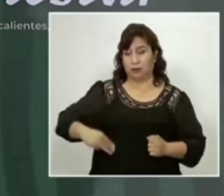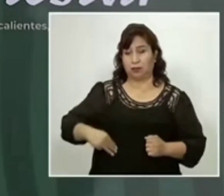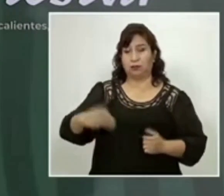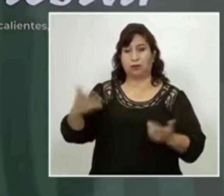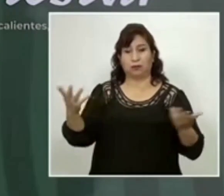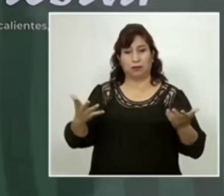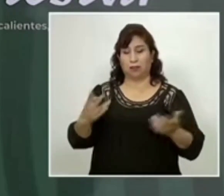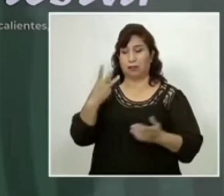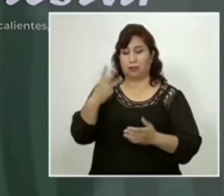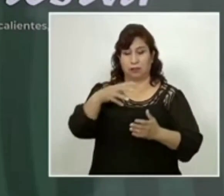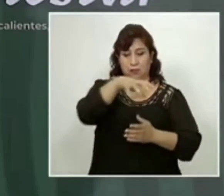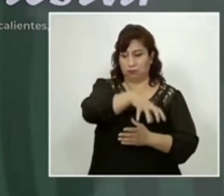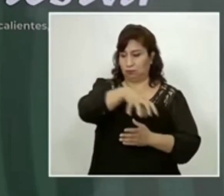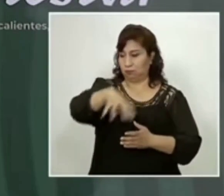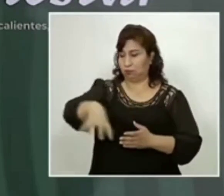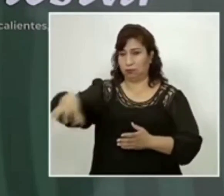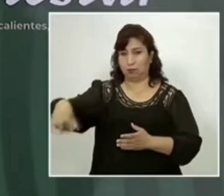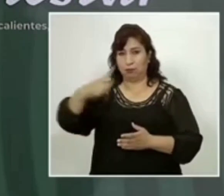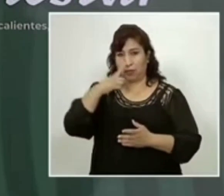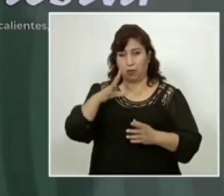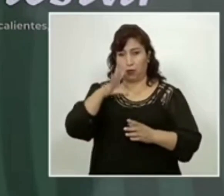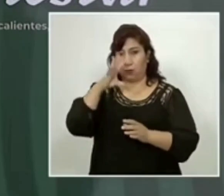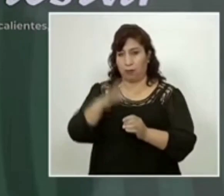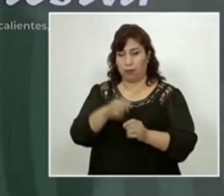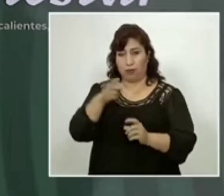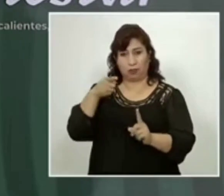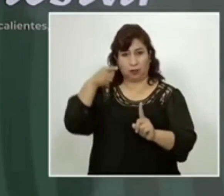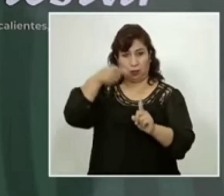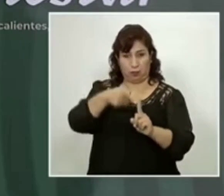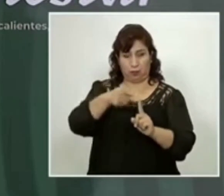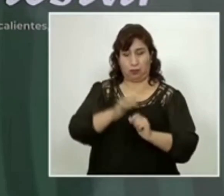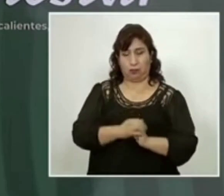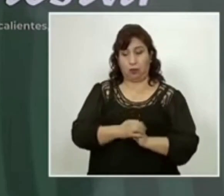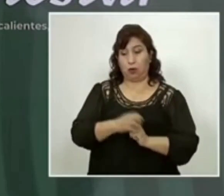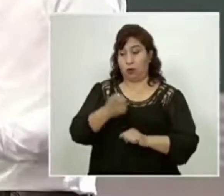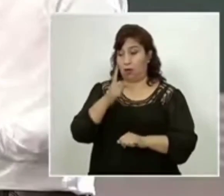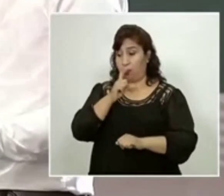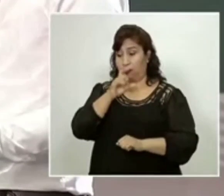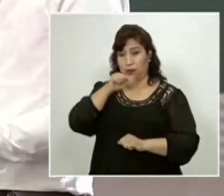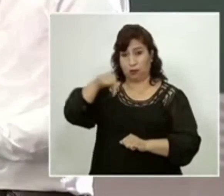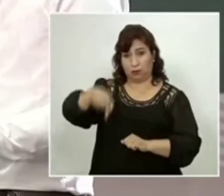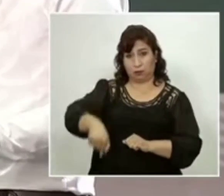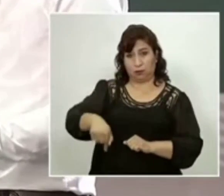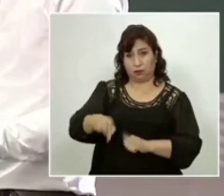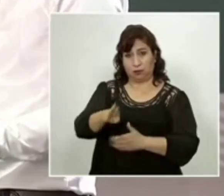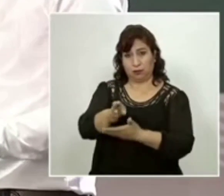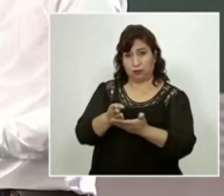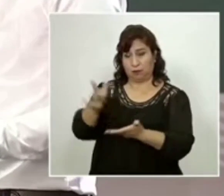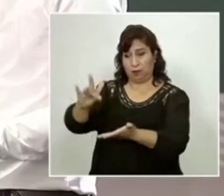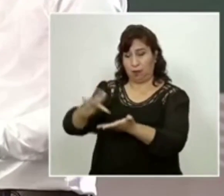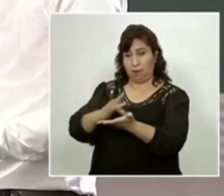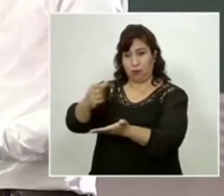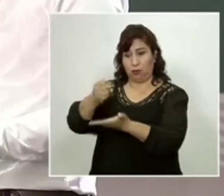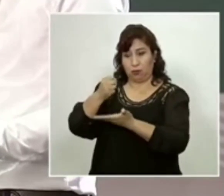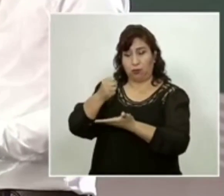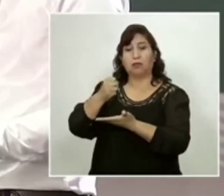3 sucursales para cumplir con este objetivo. En total, en el estado de Aguascalientes reciben apoyos